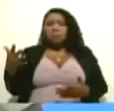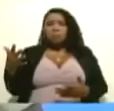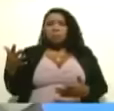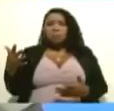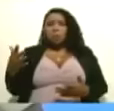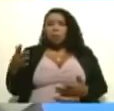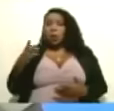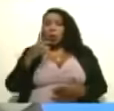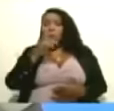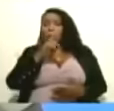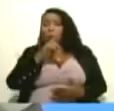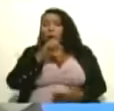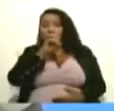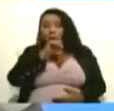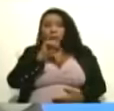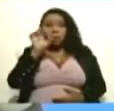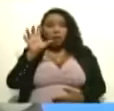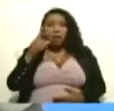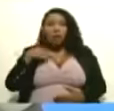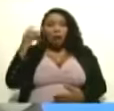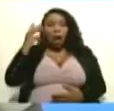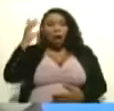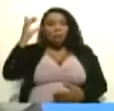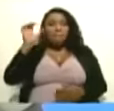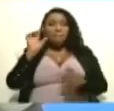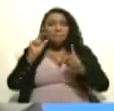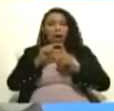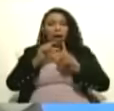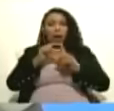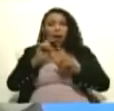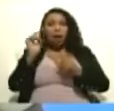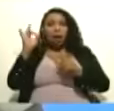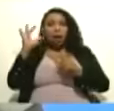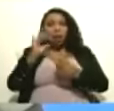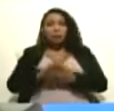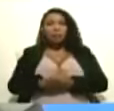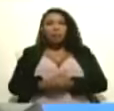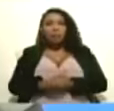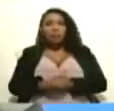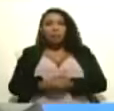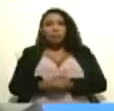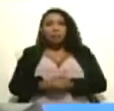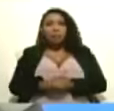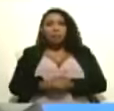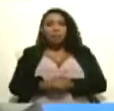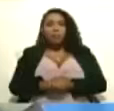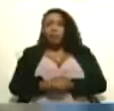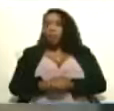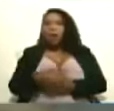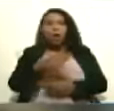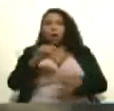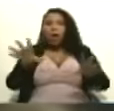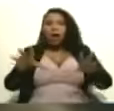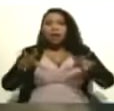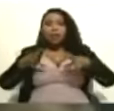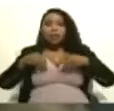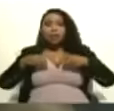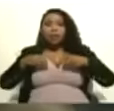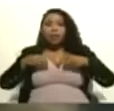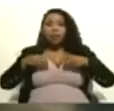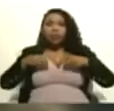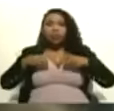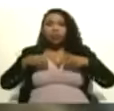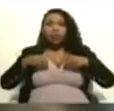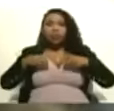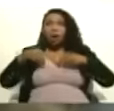dismo estoy inventando esa palabra no me condenen por ello No aceptamos la jurisdicción y no la